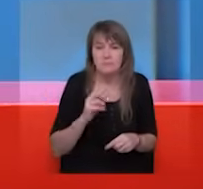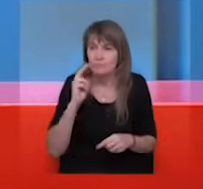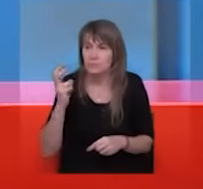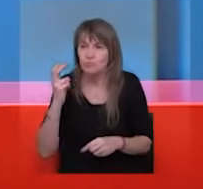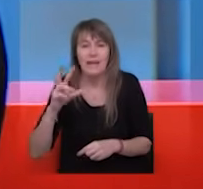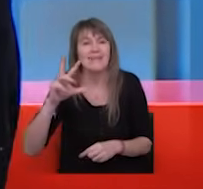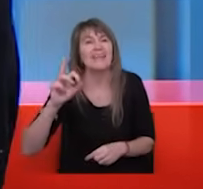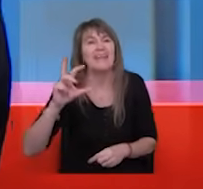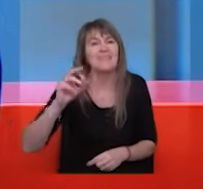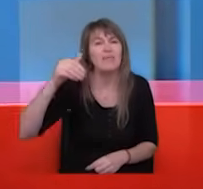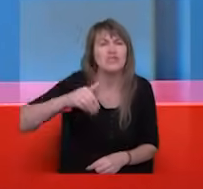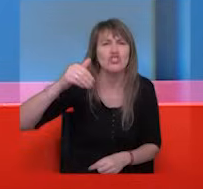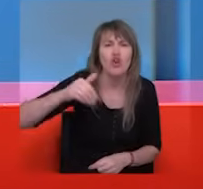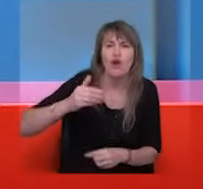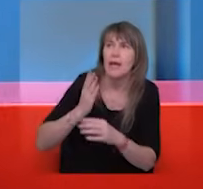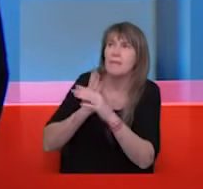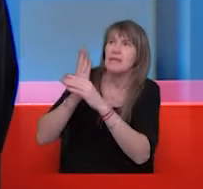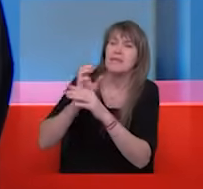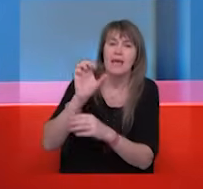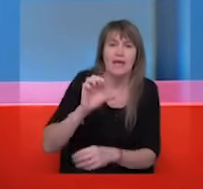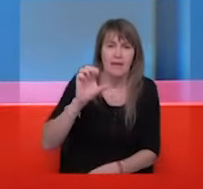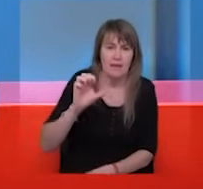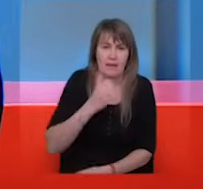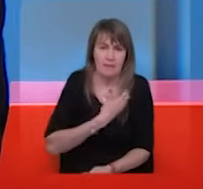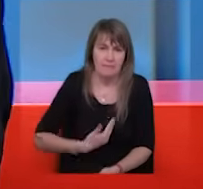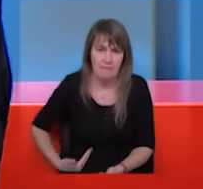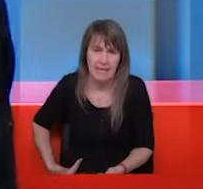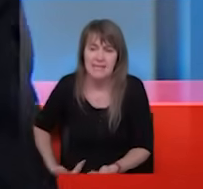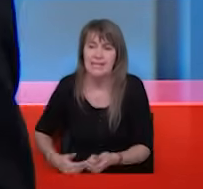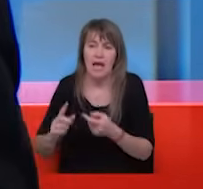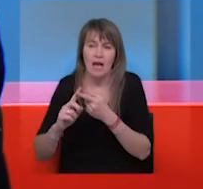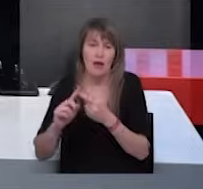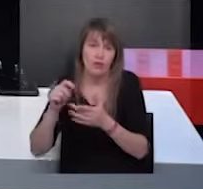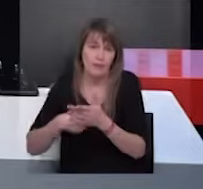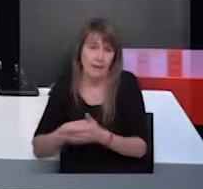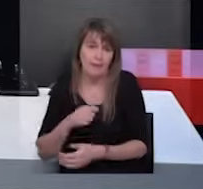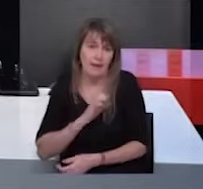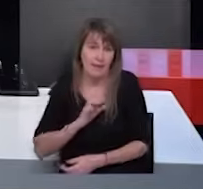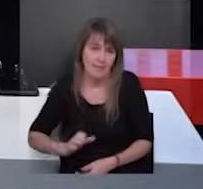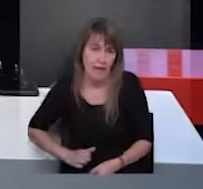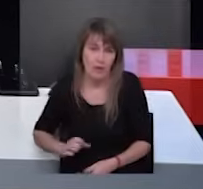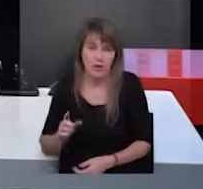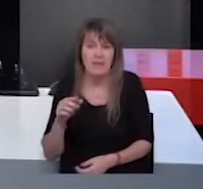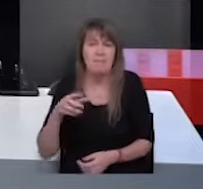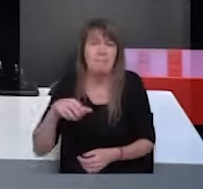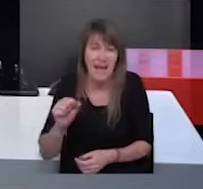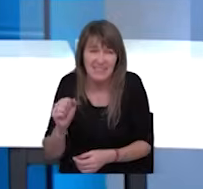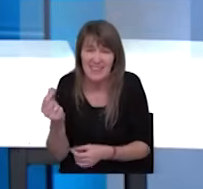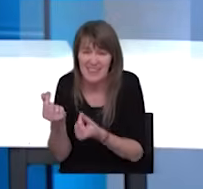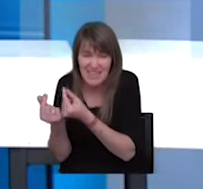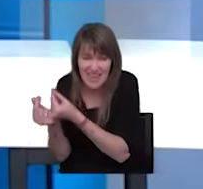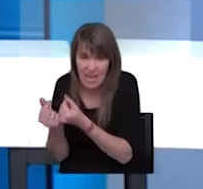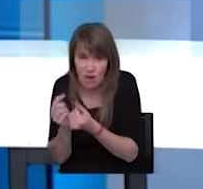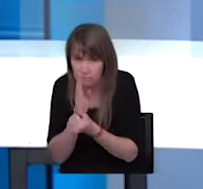30 millones afuera a las empresas empresas que contratan con el estado y después el dinero sucio que no sabemos ahora